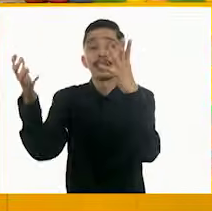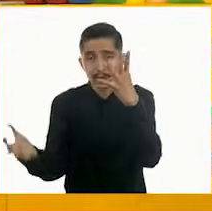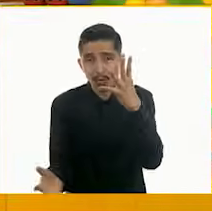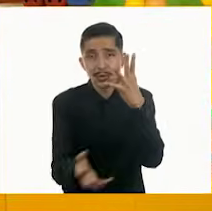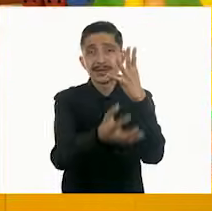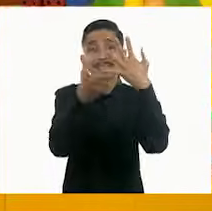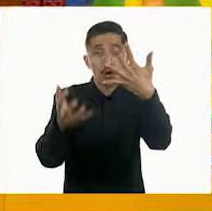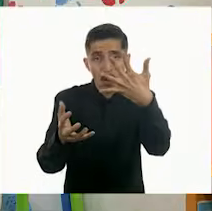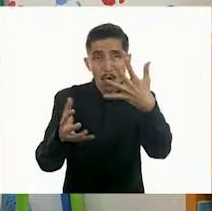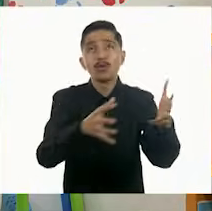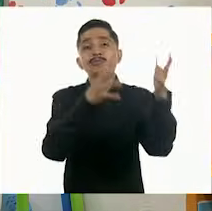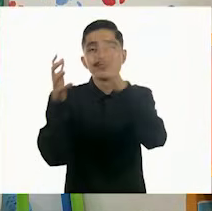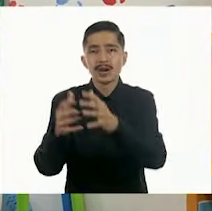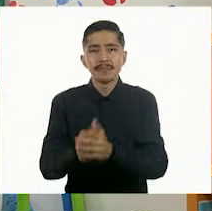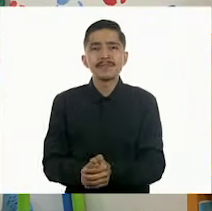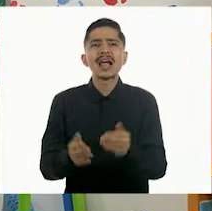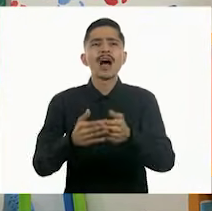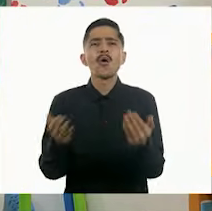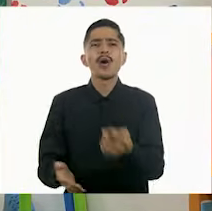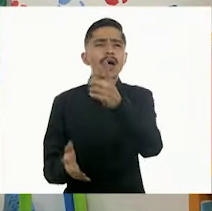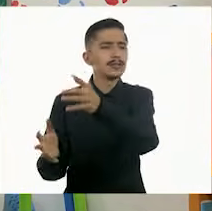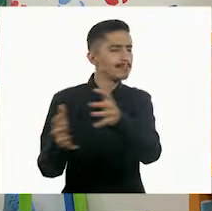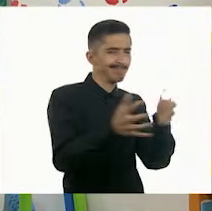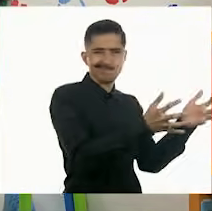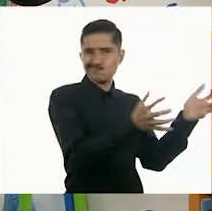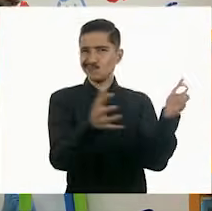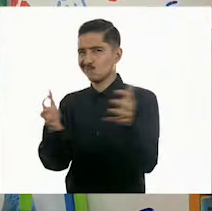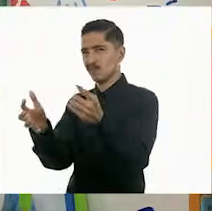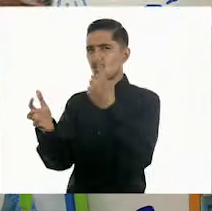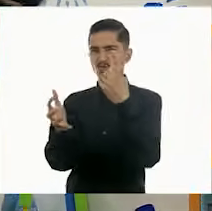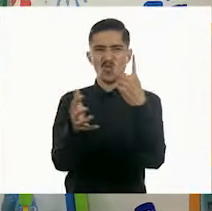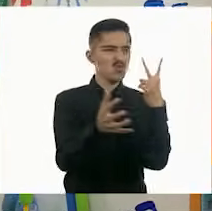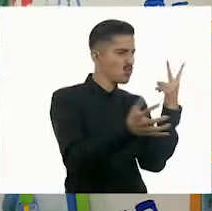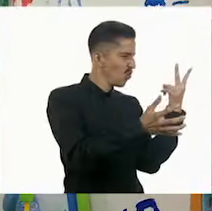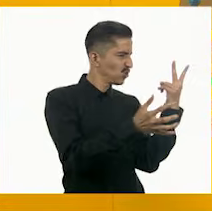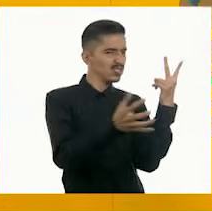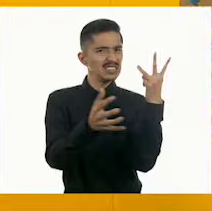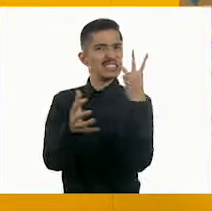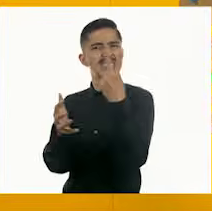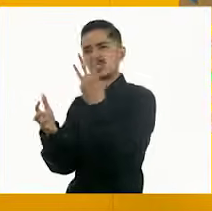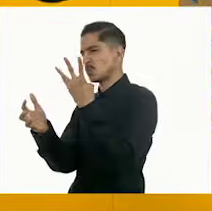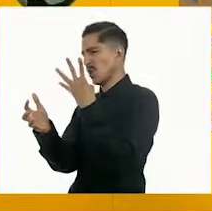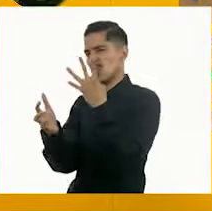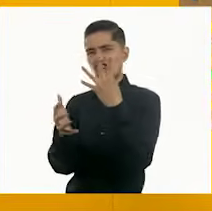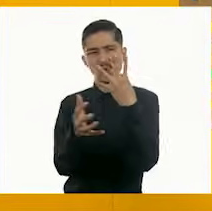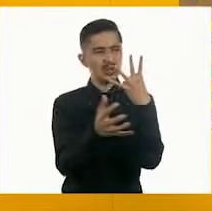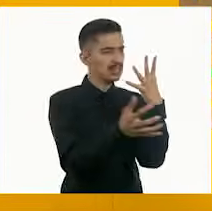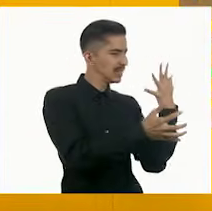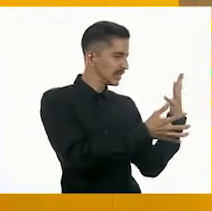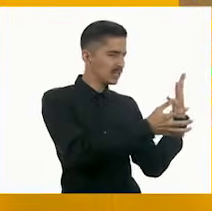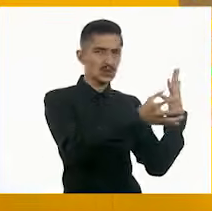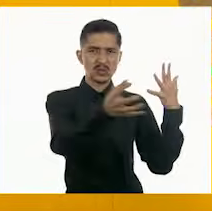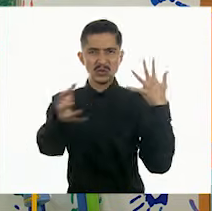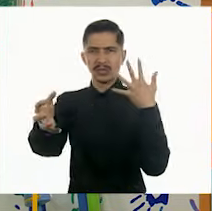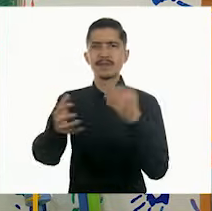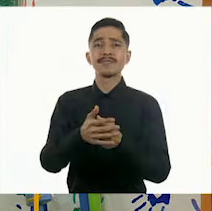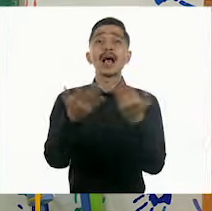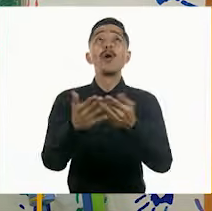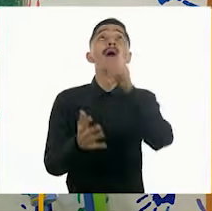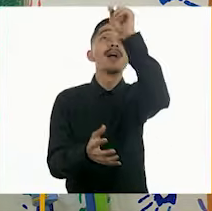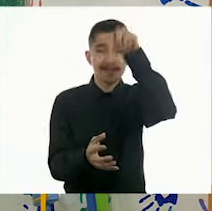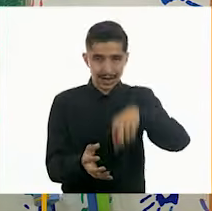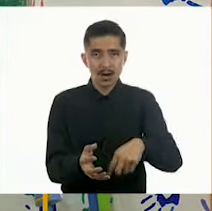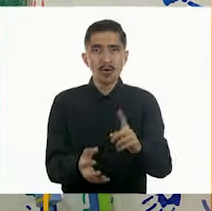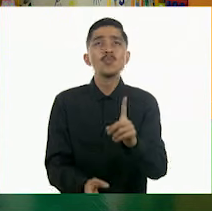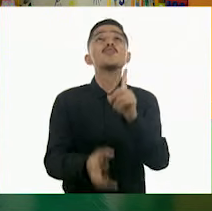cuatro, cinco. Vamos a girar la espalda ahora. Uno, al otro lado. Dos, tres, cuatro, cinco. Arriba y